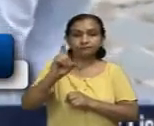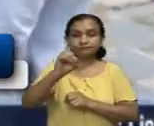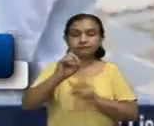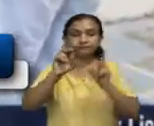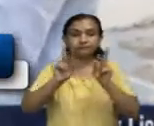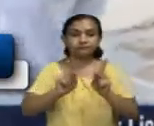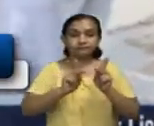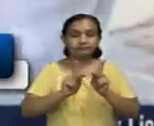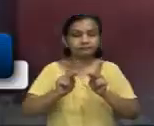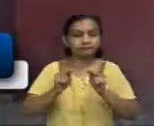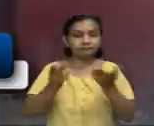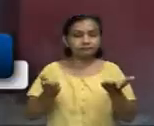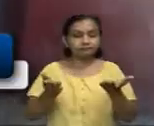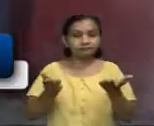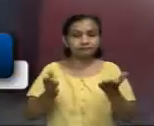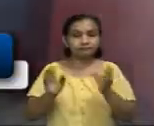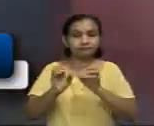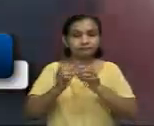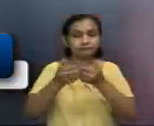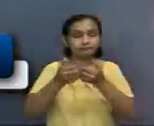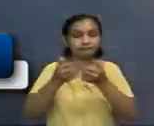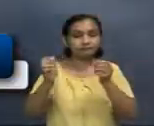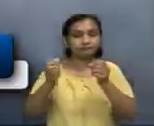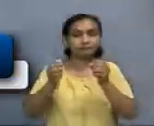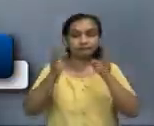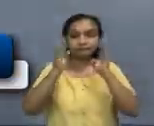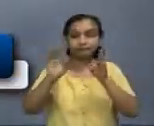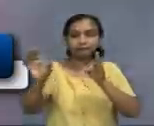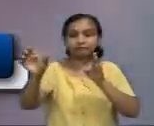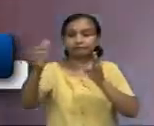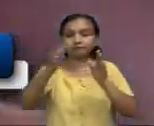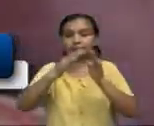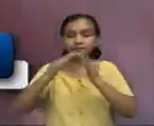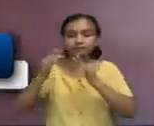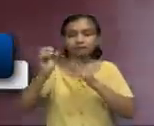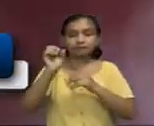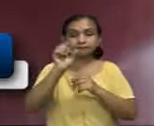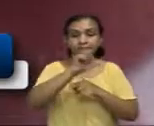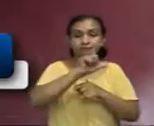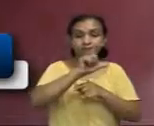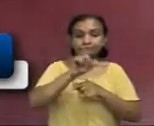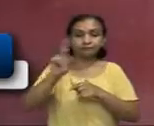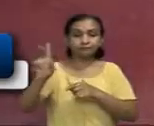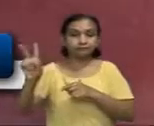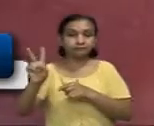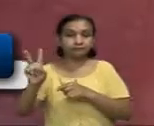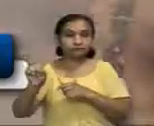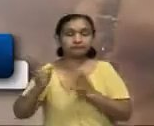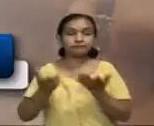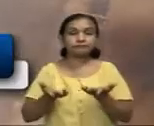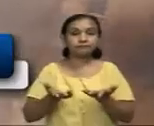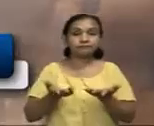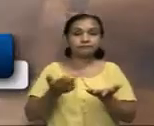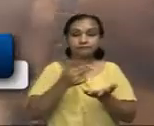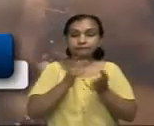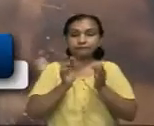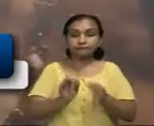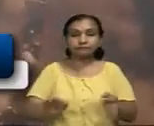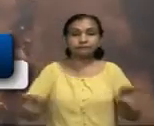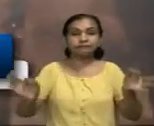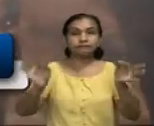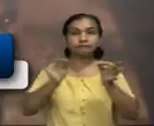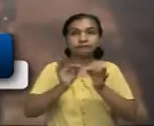se completa, sin dejar pendientes los demás barrios en días de semana. Es importante entonces para esta lucha contra el dengue,